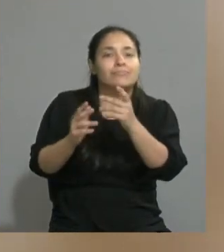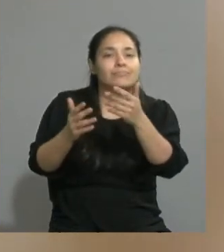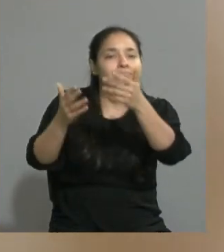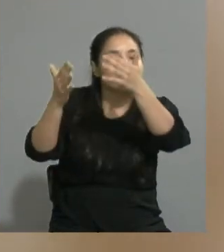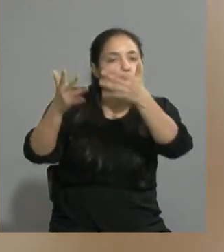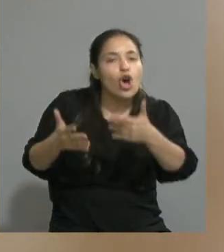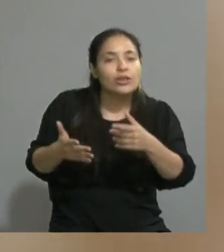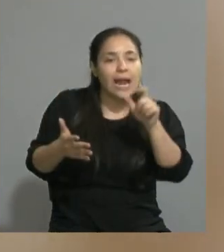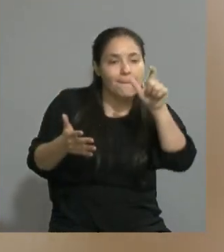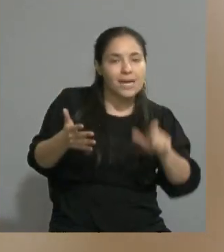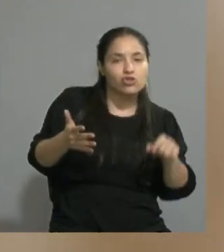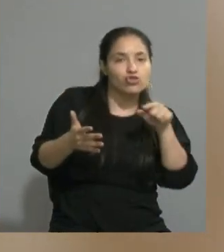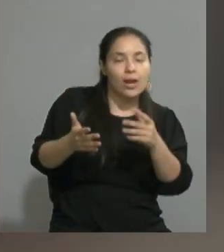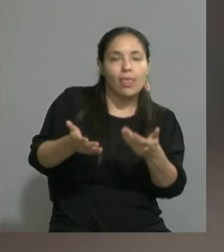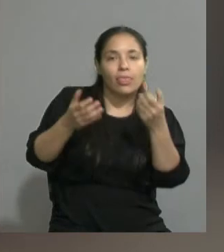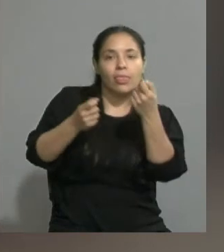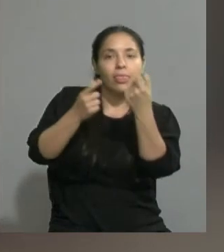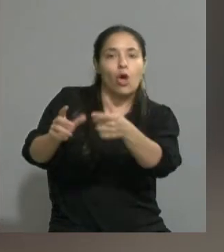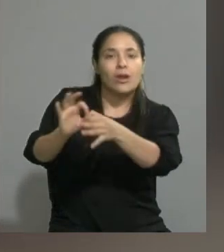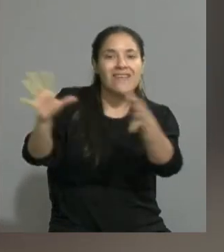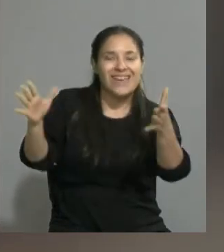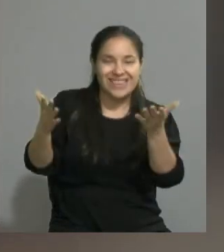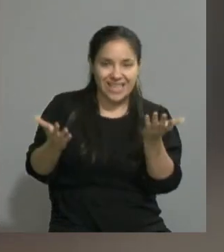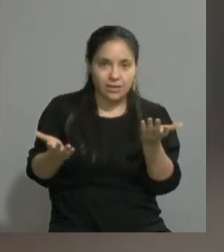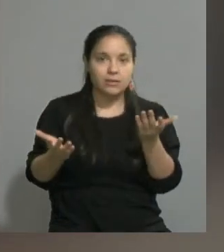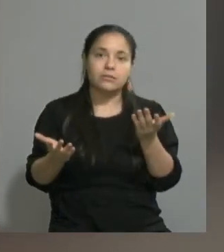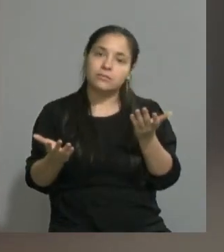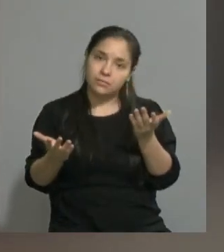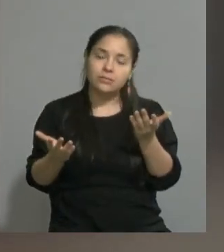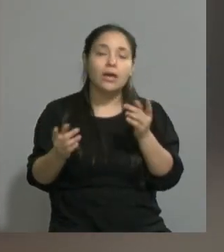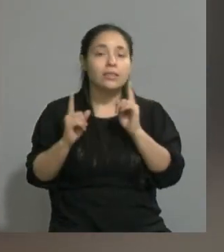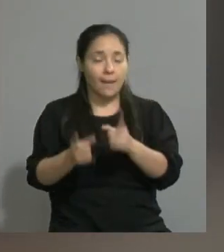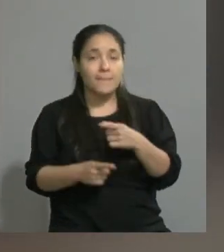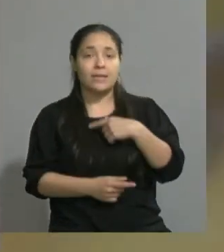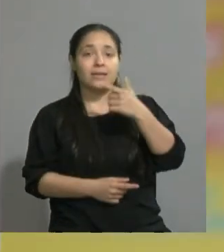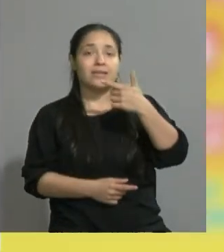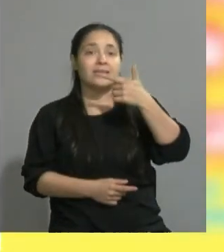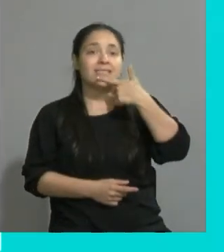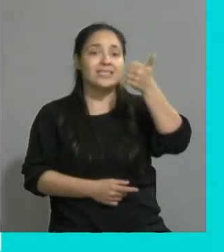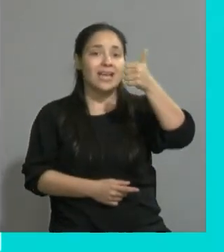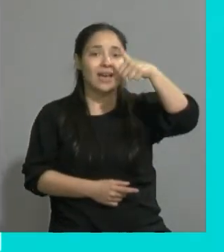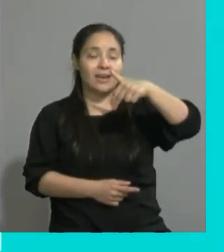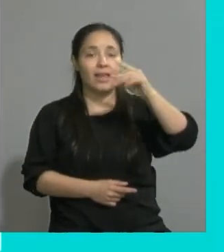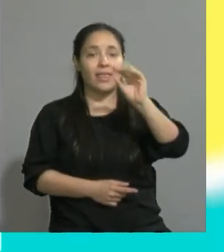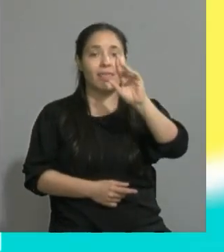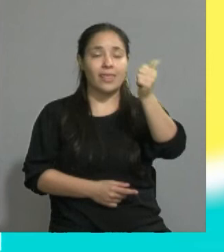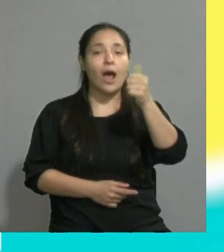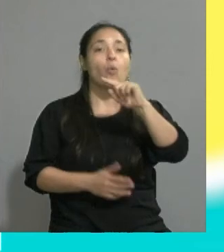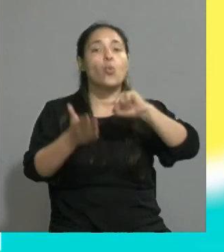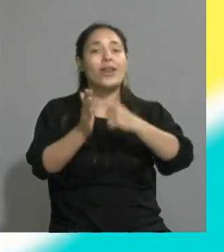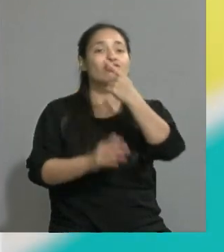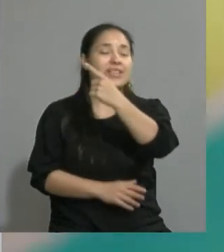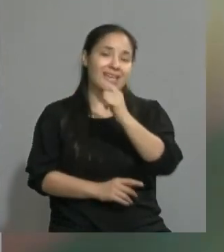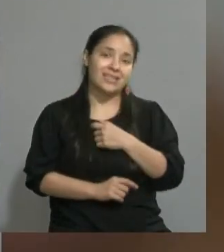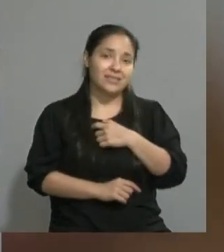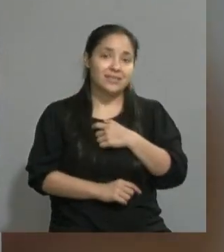Dio un habeas corpus y le dio la libertad. Sandra, con la orangutana Sandra en Buenos Aires. Sí. Como